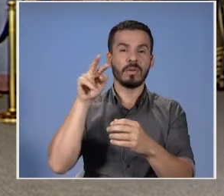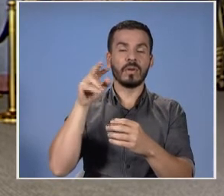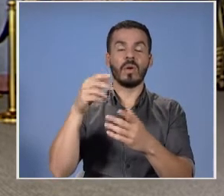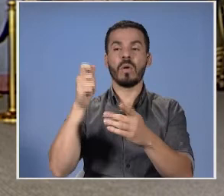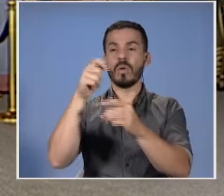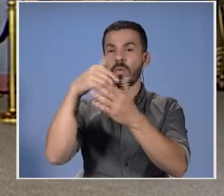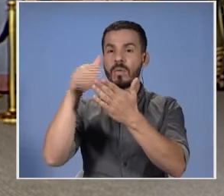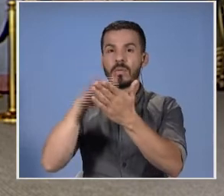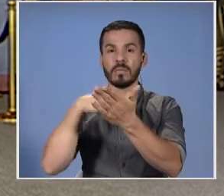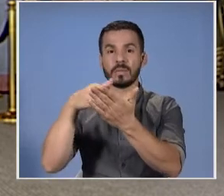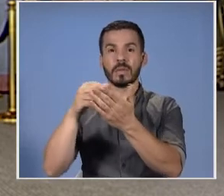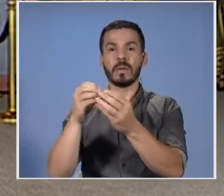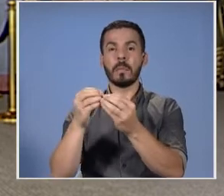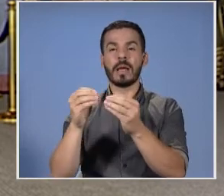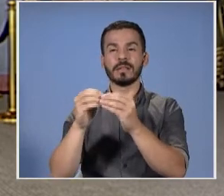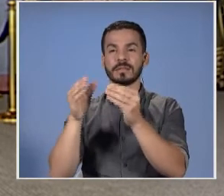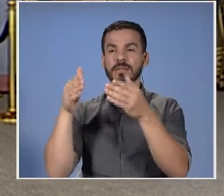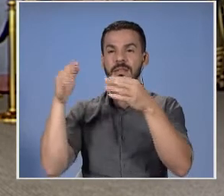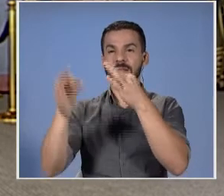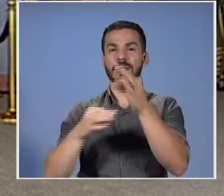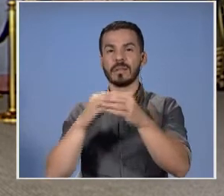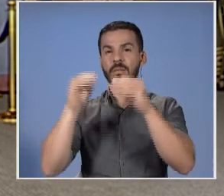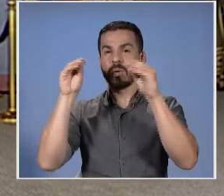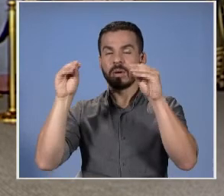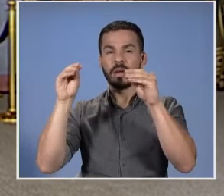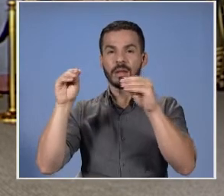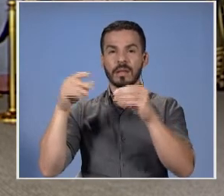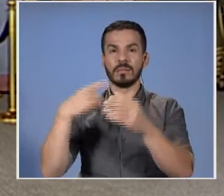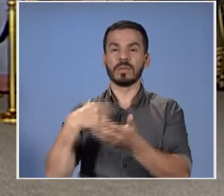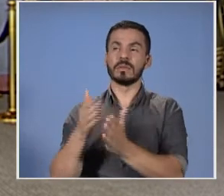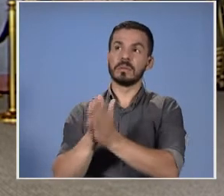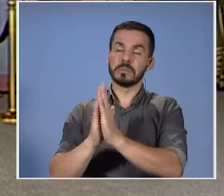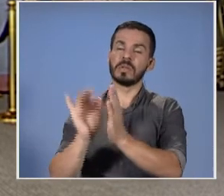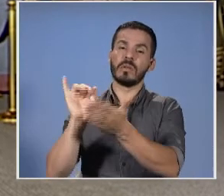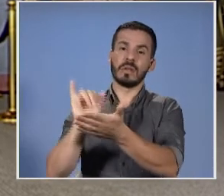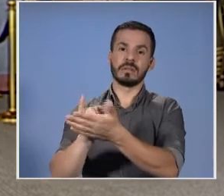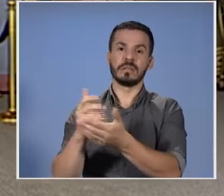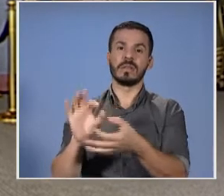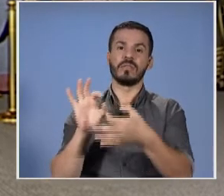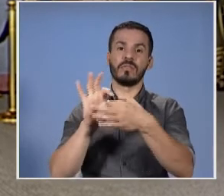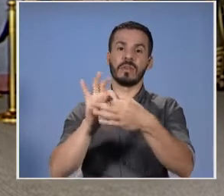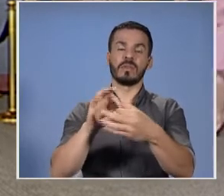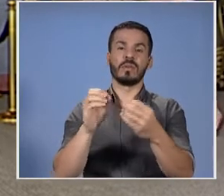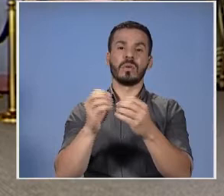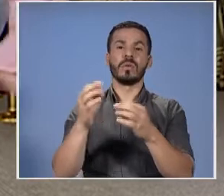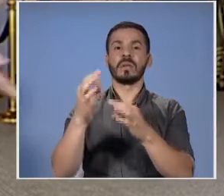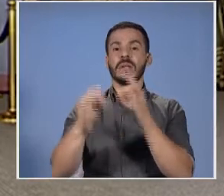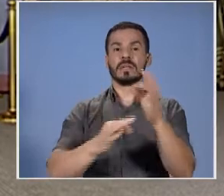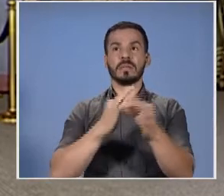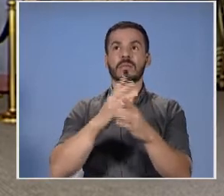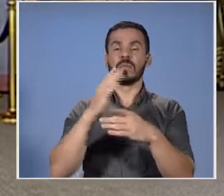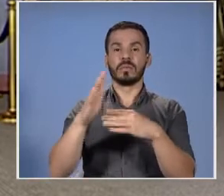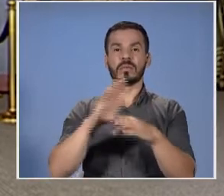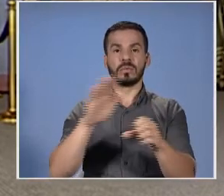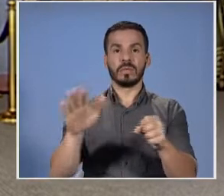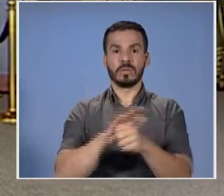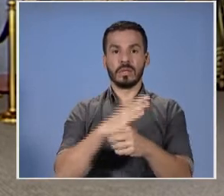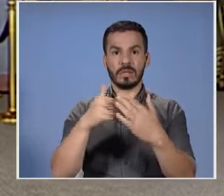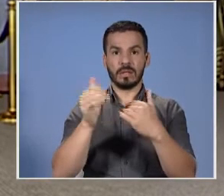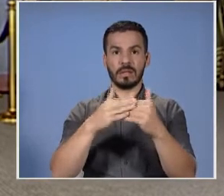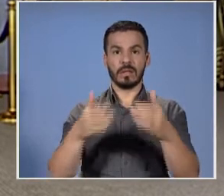obras academicistas, ¿verdad? Es un encargo y están vinculadas con el estilo total del edificio.